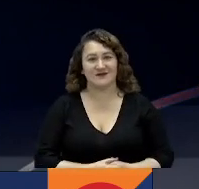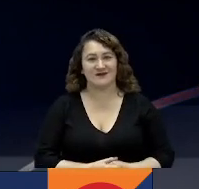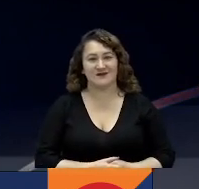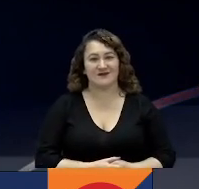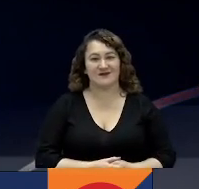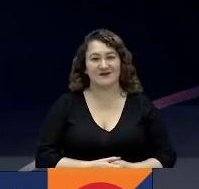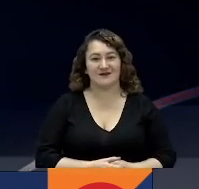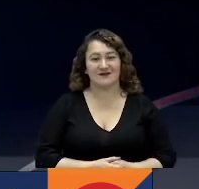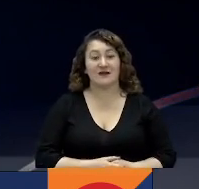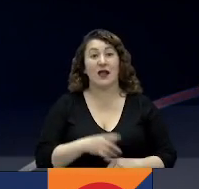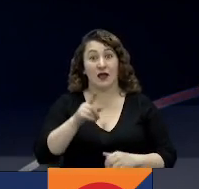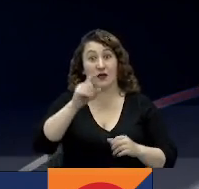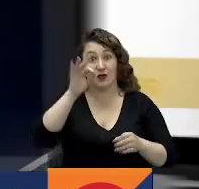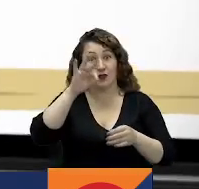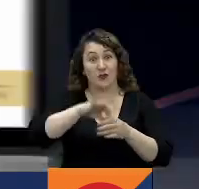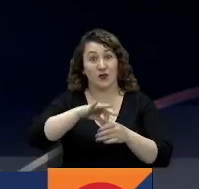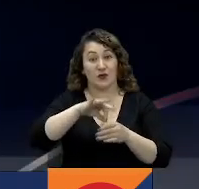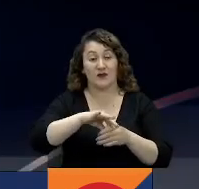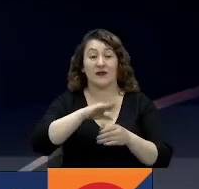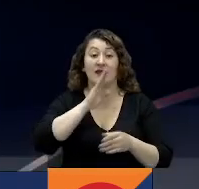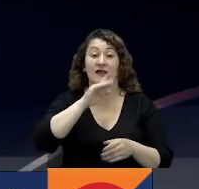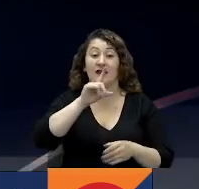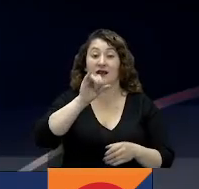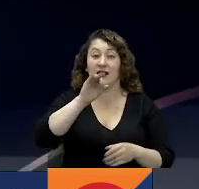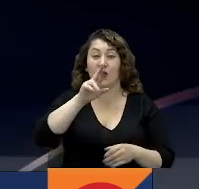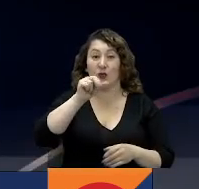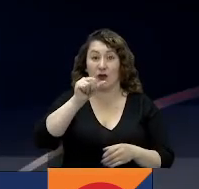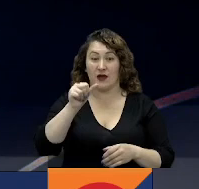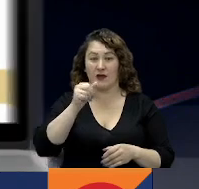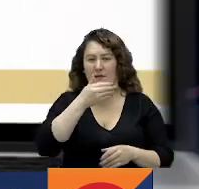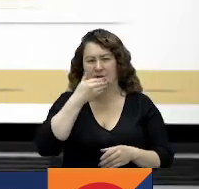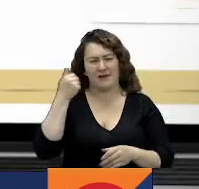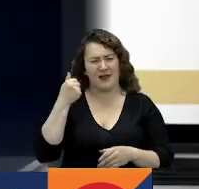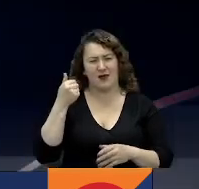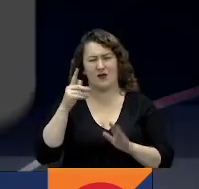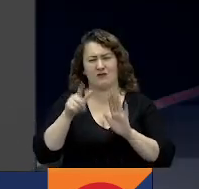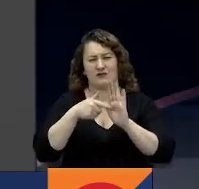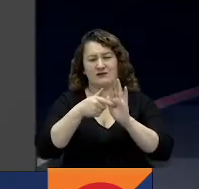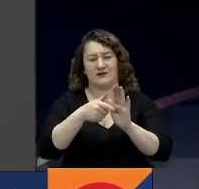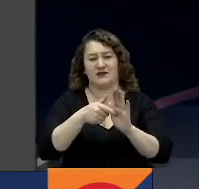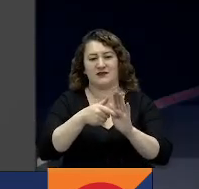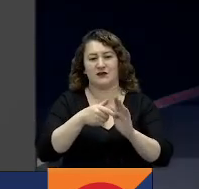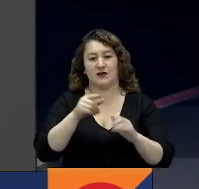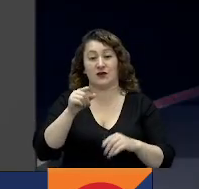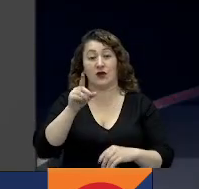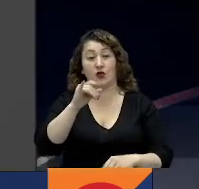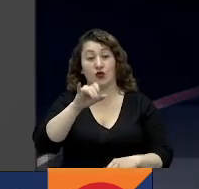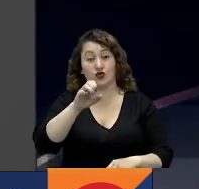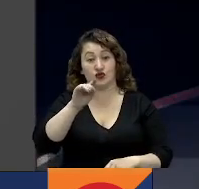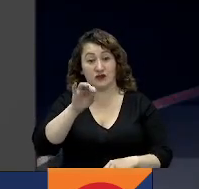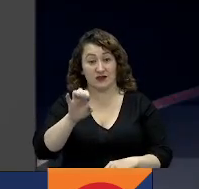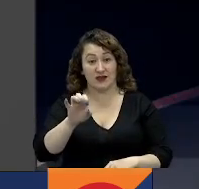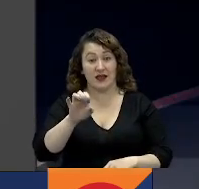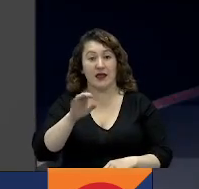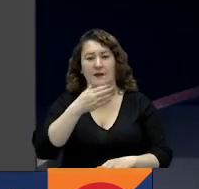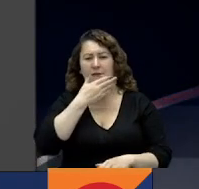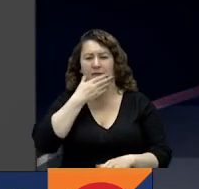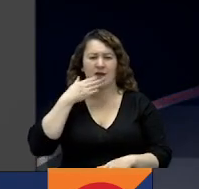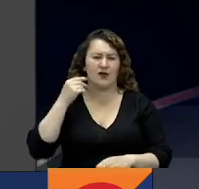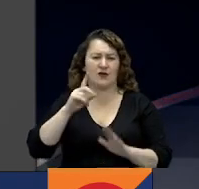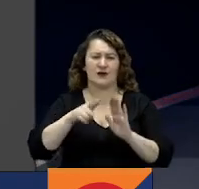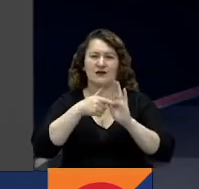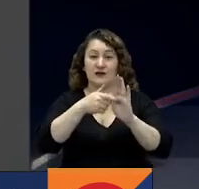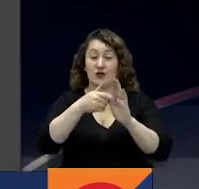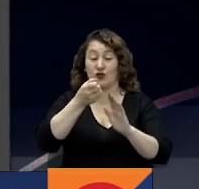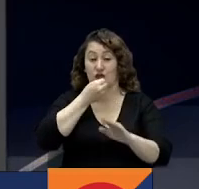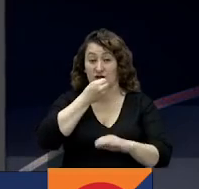www.premiosindiacatalina.com y allí podrán votar por Laura Galindo como mejor presentadora de variedades, por José Fernando Patiño como mejor presentador